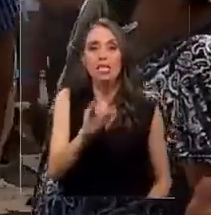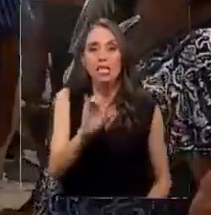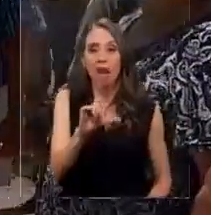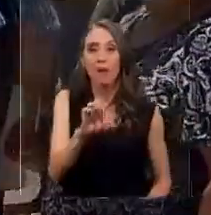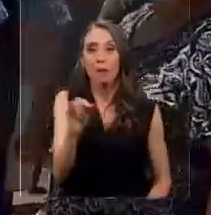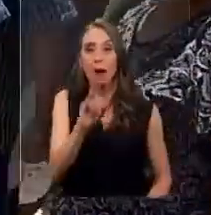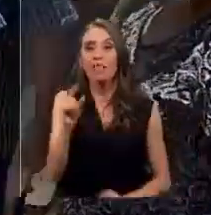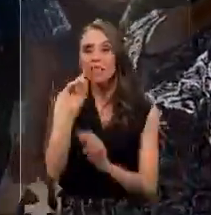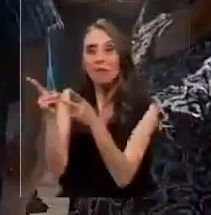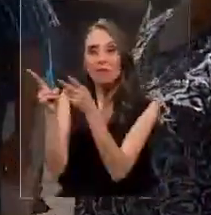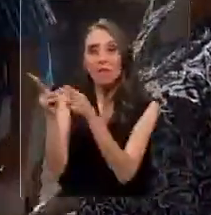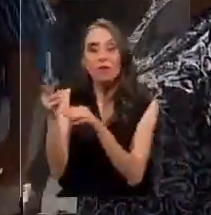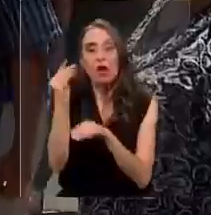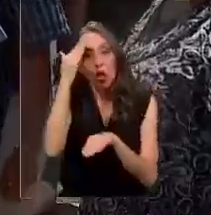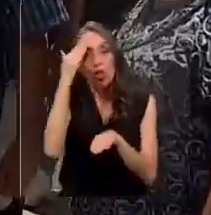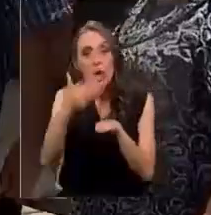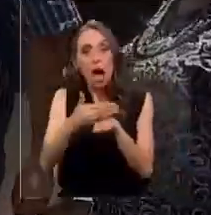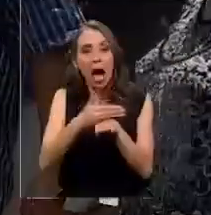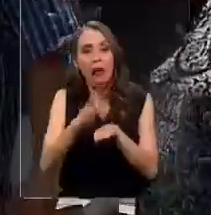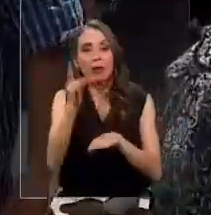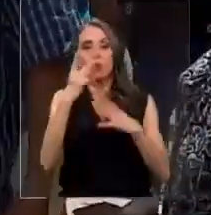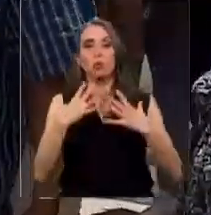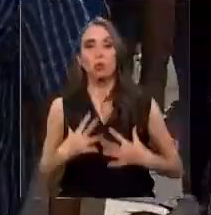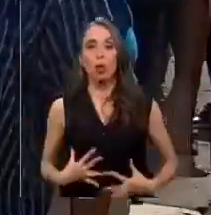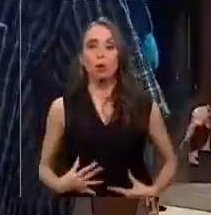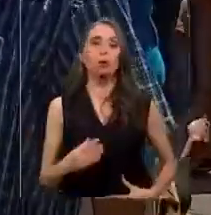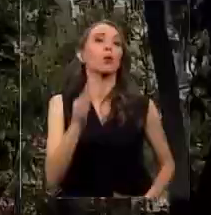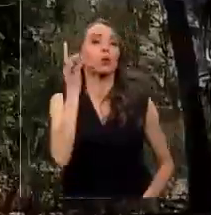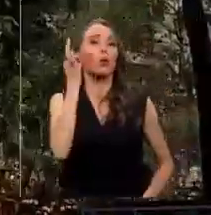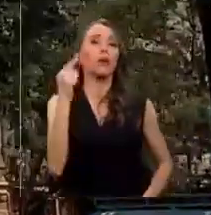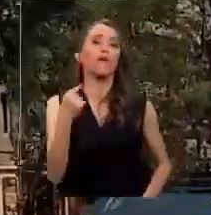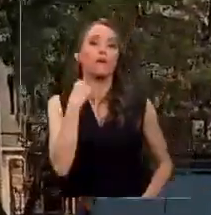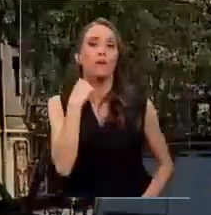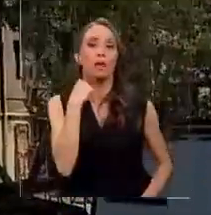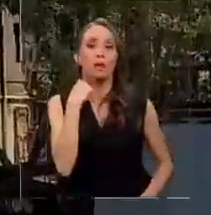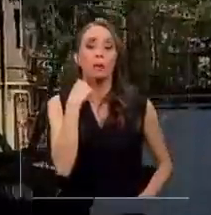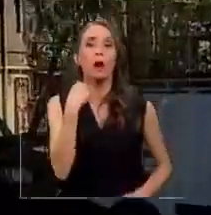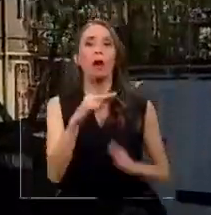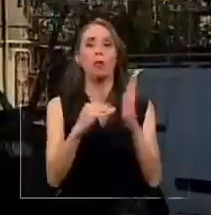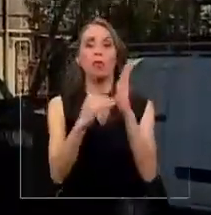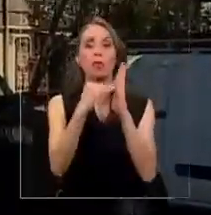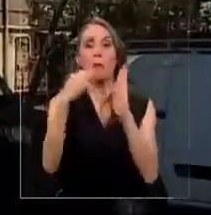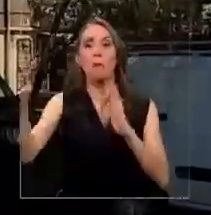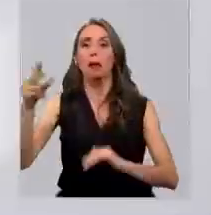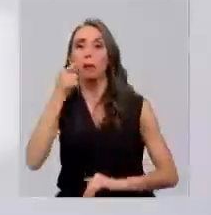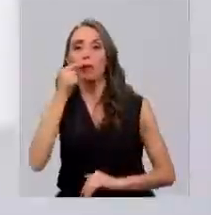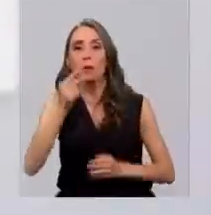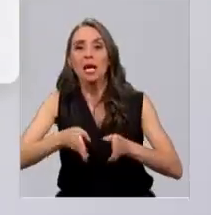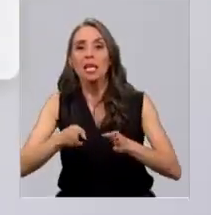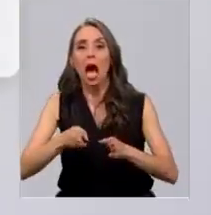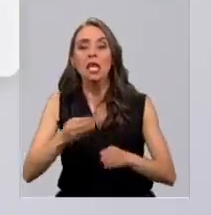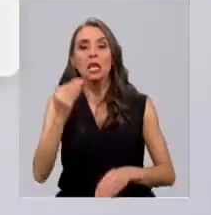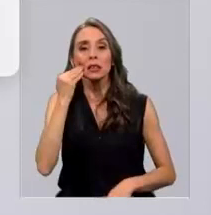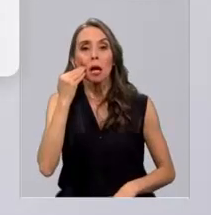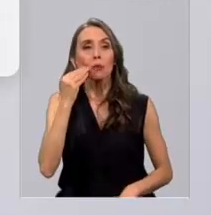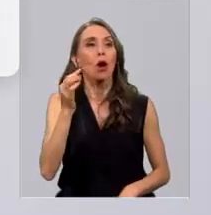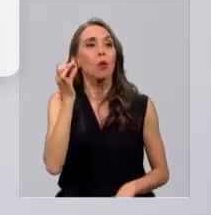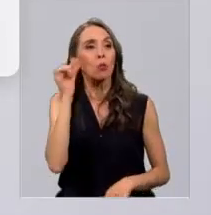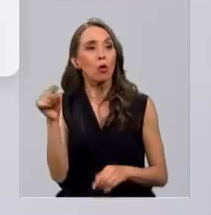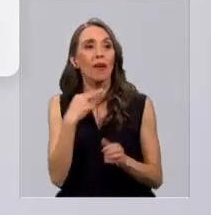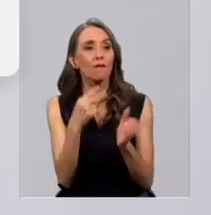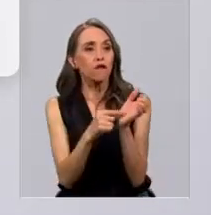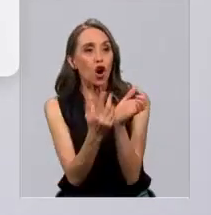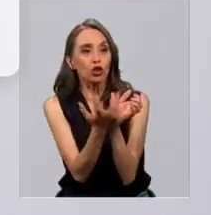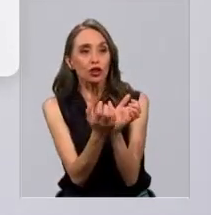un par de días antes que se encontrara el cuerpo de la víctima en su departamento de calle San Pablo. Sé que estaba decaída, sé que estaba